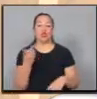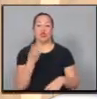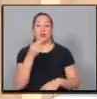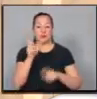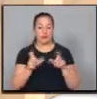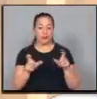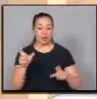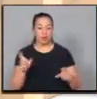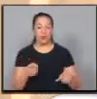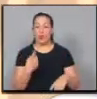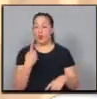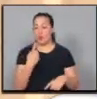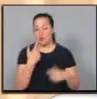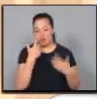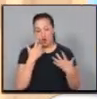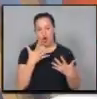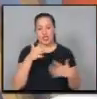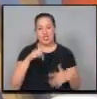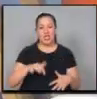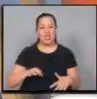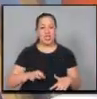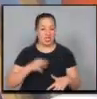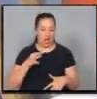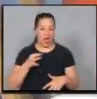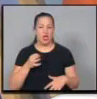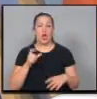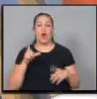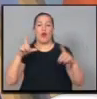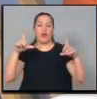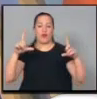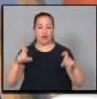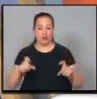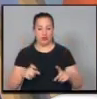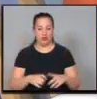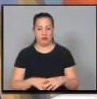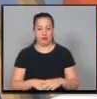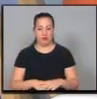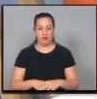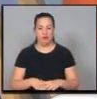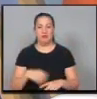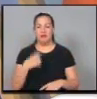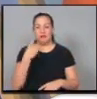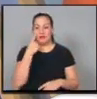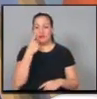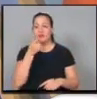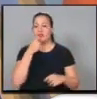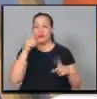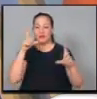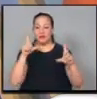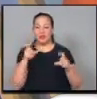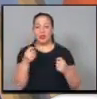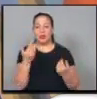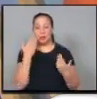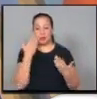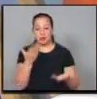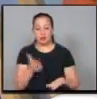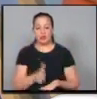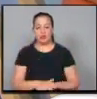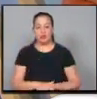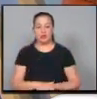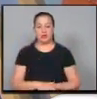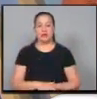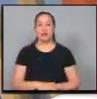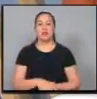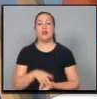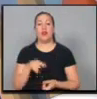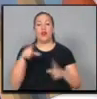Uno que ha sido muy popular este año y publicaron esta fotografía. A ver si ponemos la foto, ya ilustramos un poco lo que estamos hablando. Ella